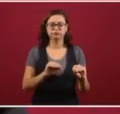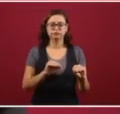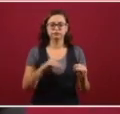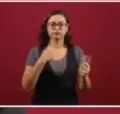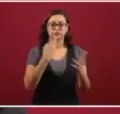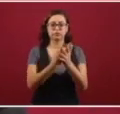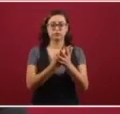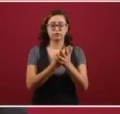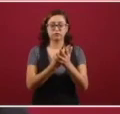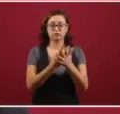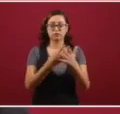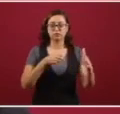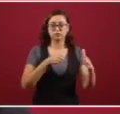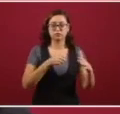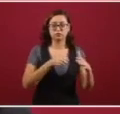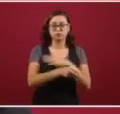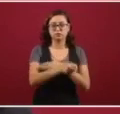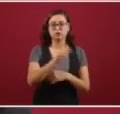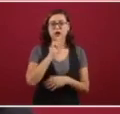Jalisco